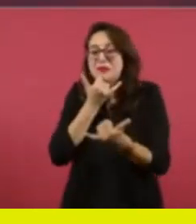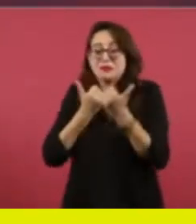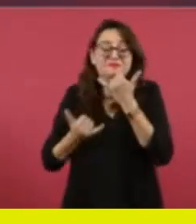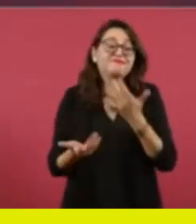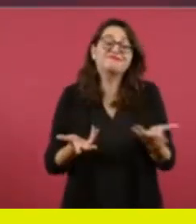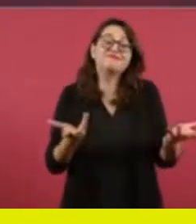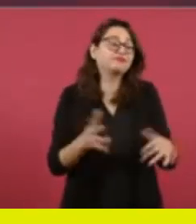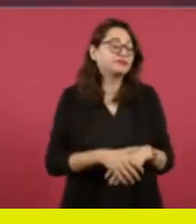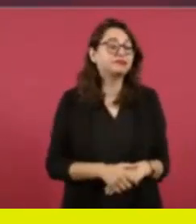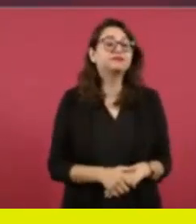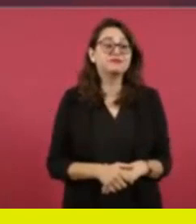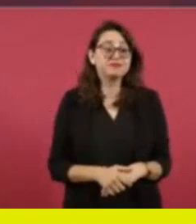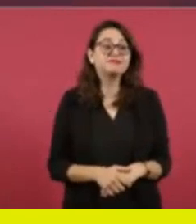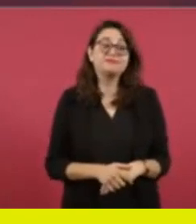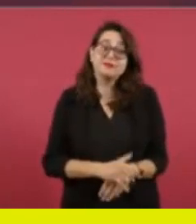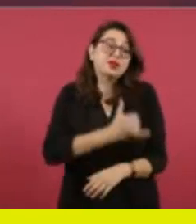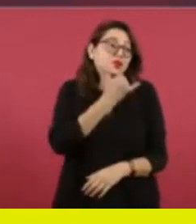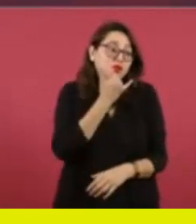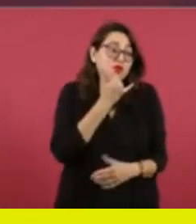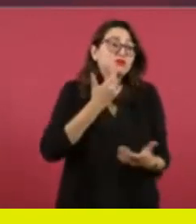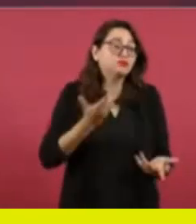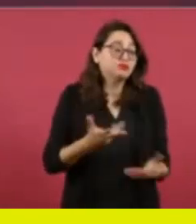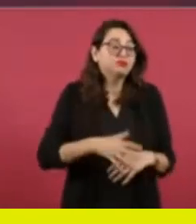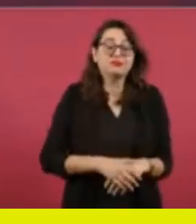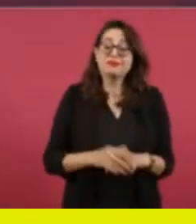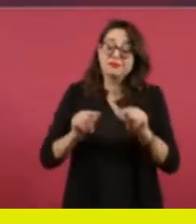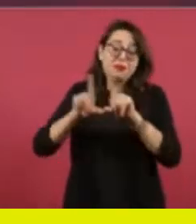México, México, México, México.